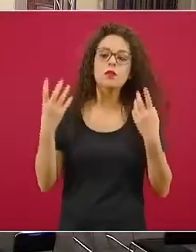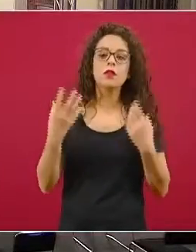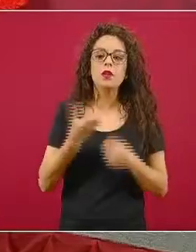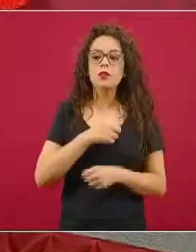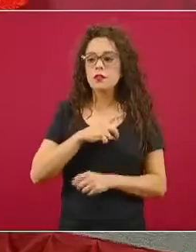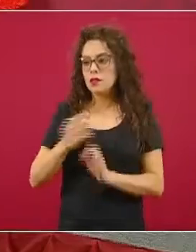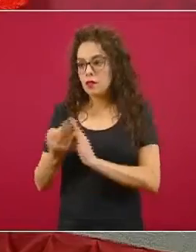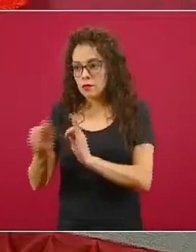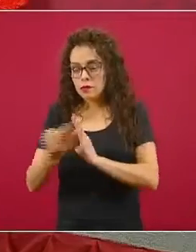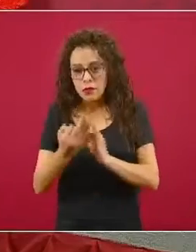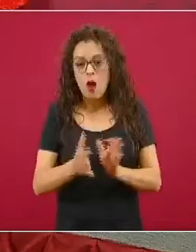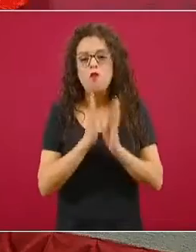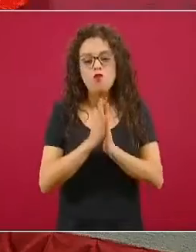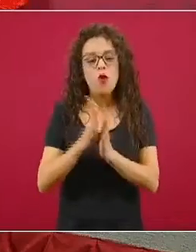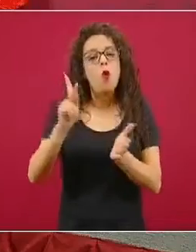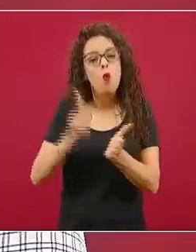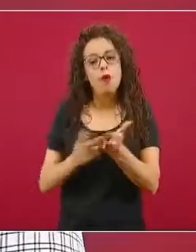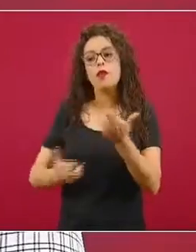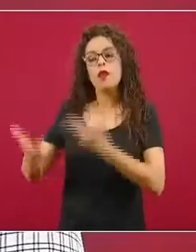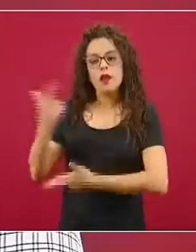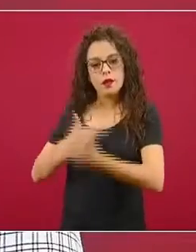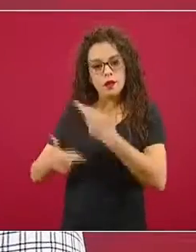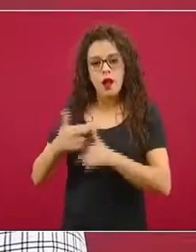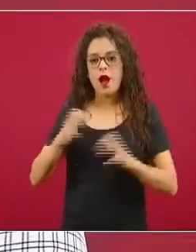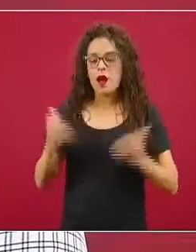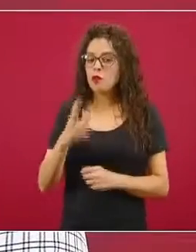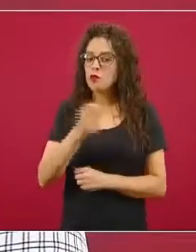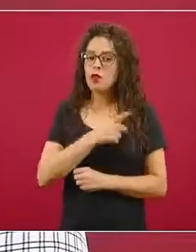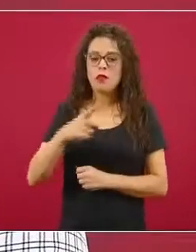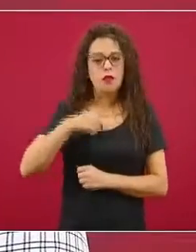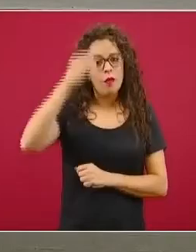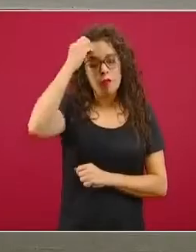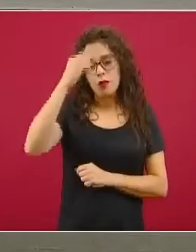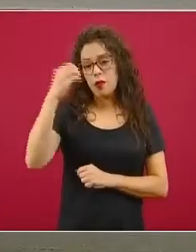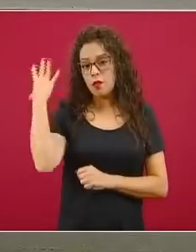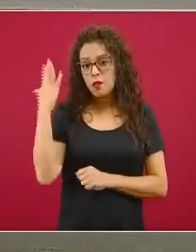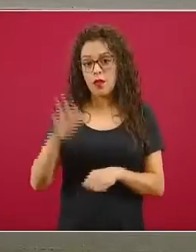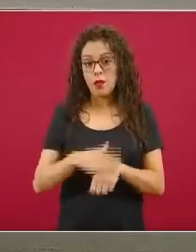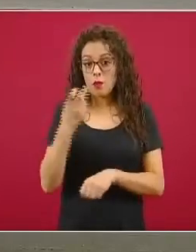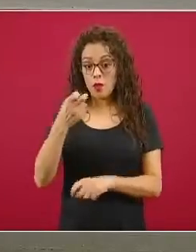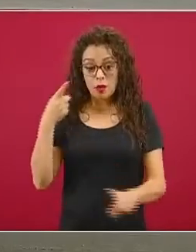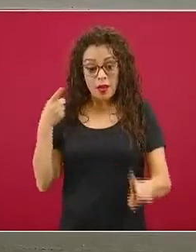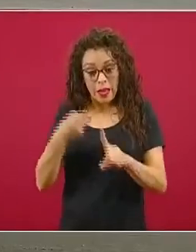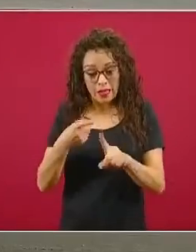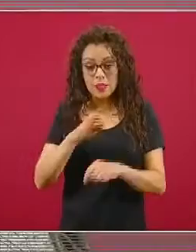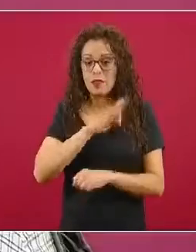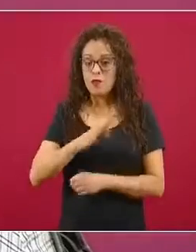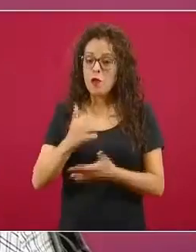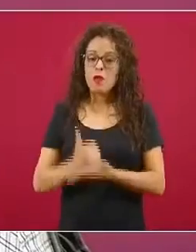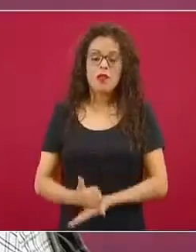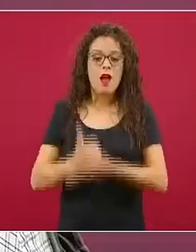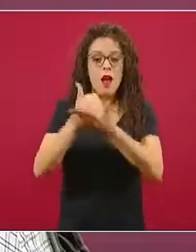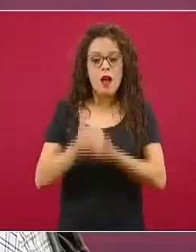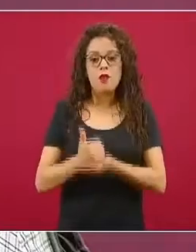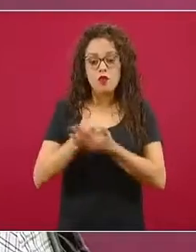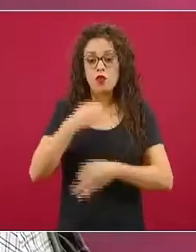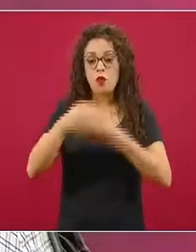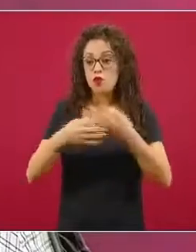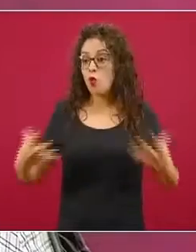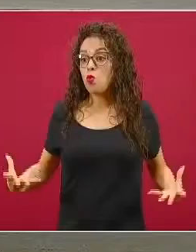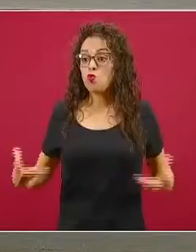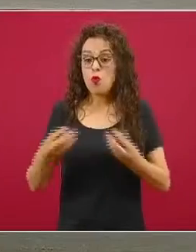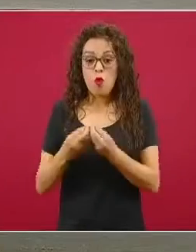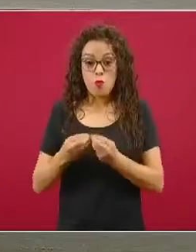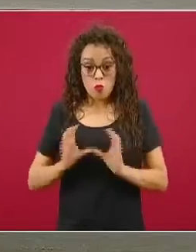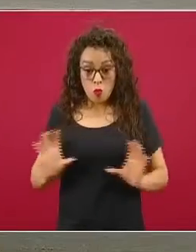volvamos nuevamente a ponerlas en práctica, no las olvidemos, porque esto es lo que realmente nos va a llevar de manera conjunta y